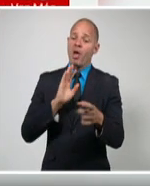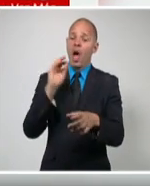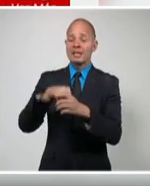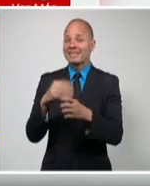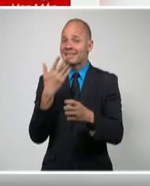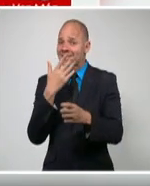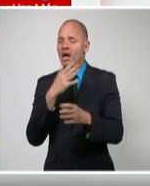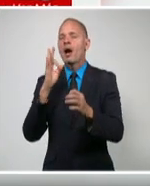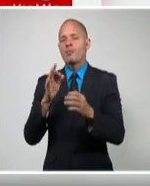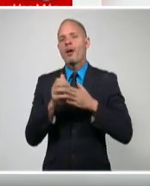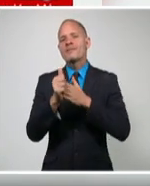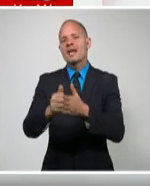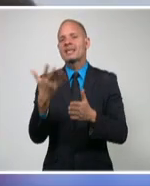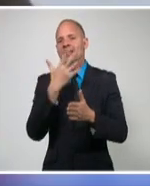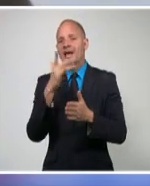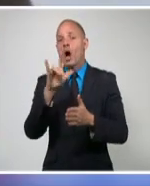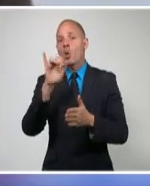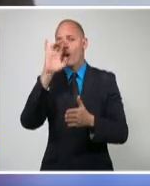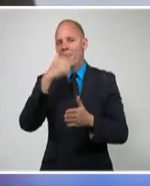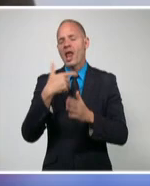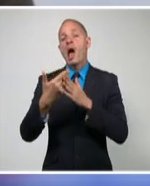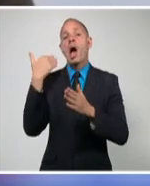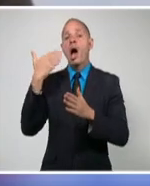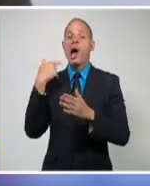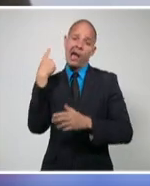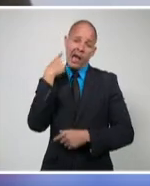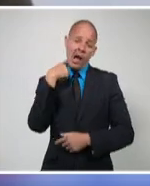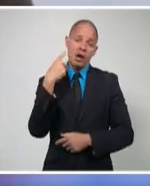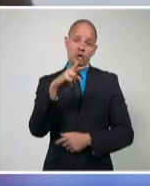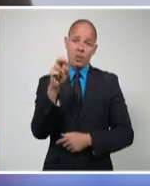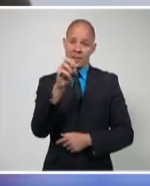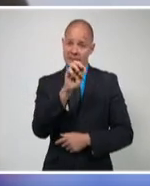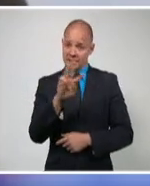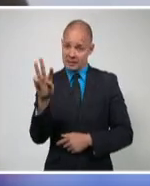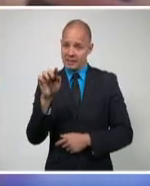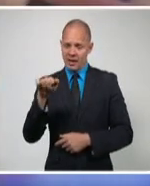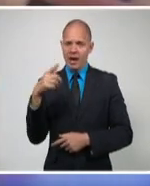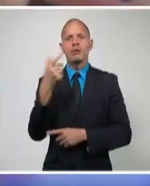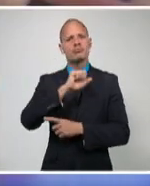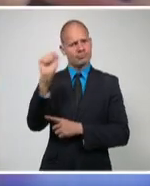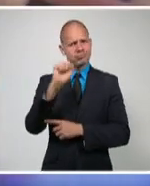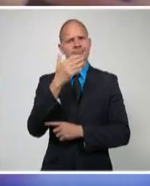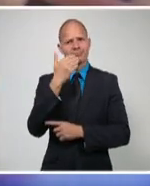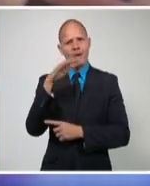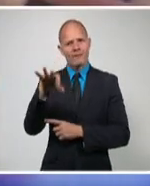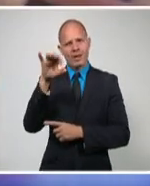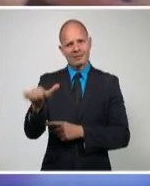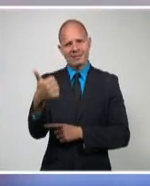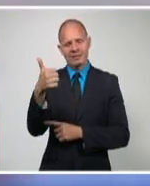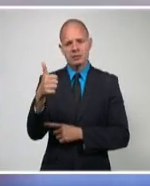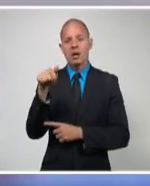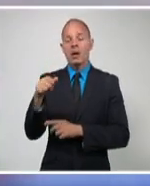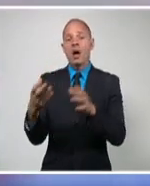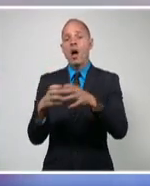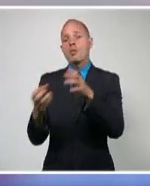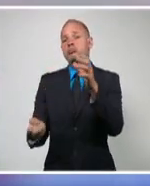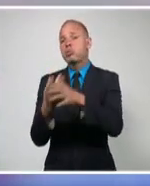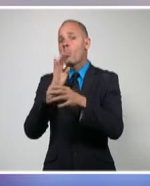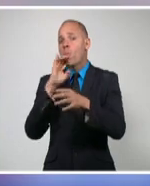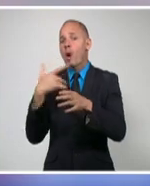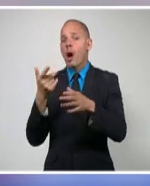Luis Ignacio Lula da Silva, en las urnas en el año 2003. El Partido de los Trabajadores fue fundado el 10 de febrero de